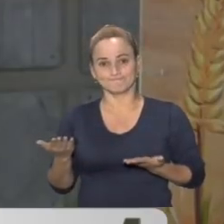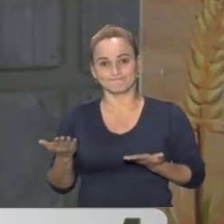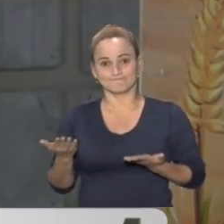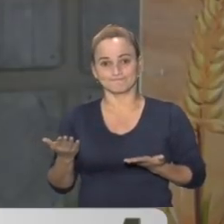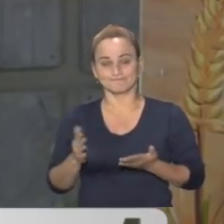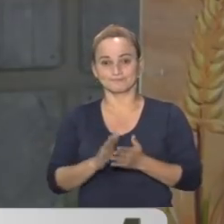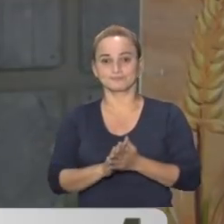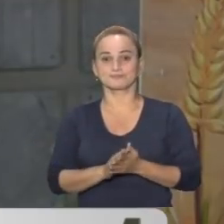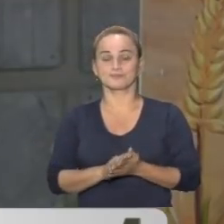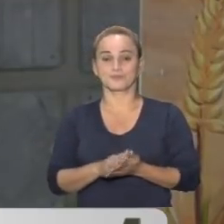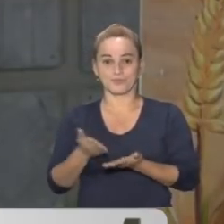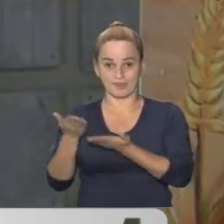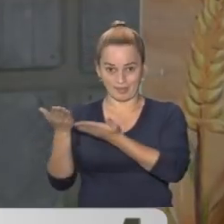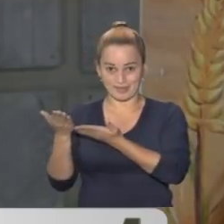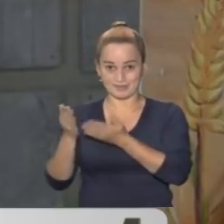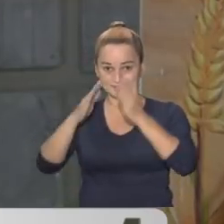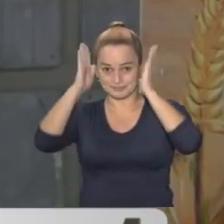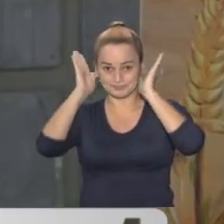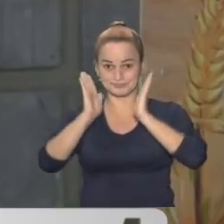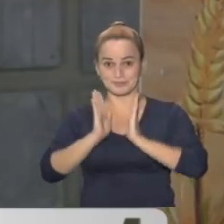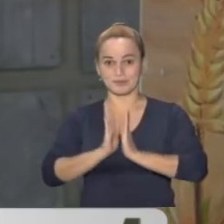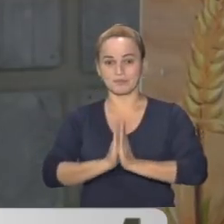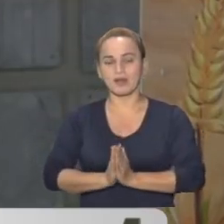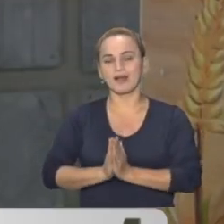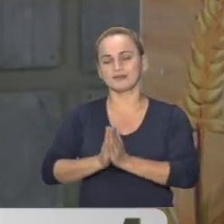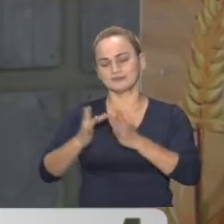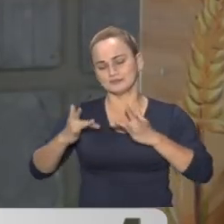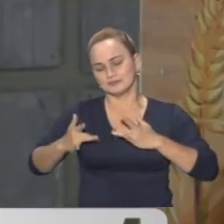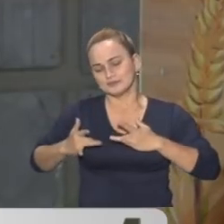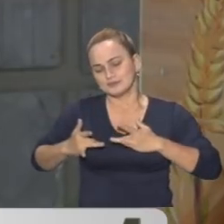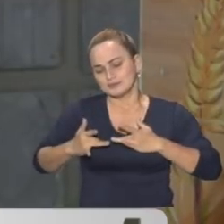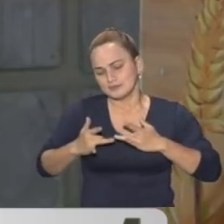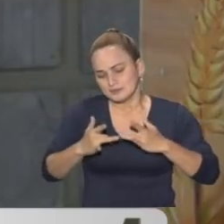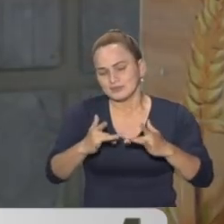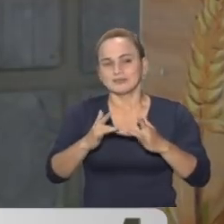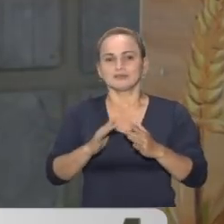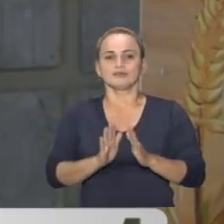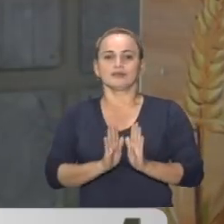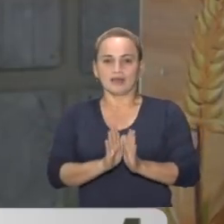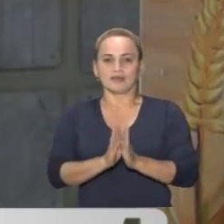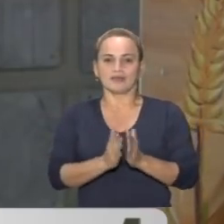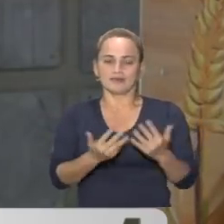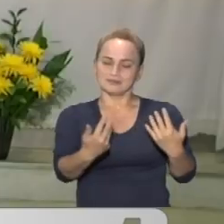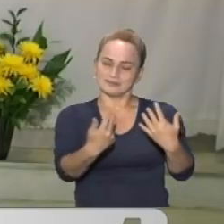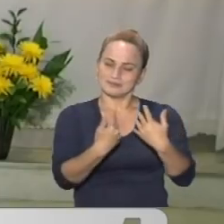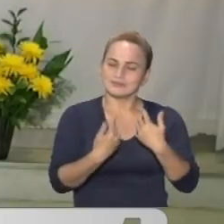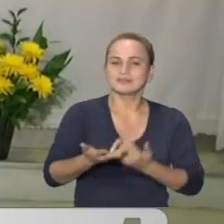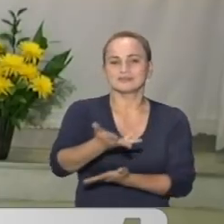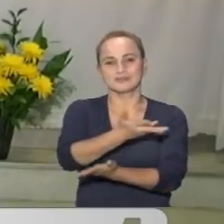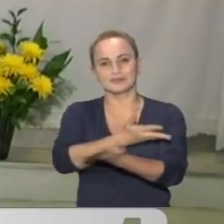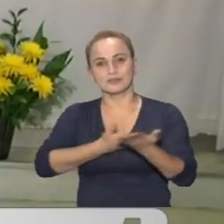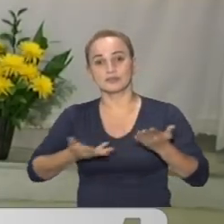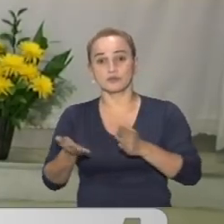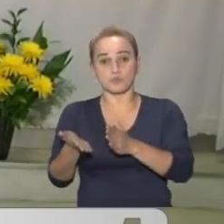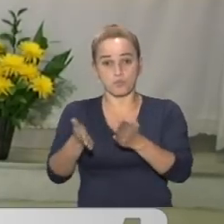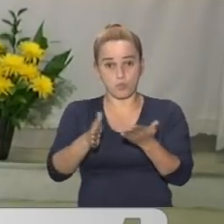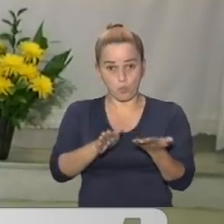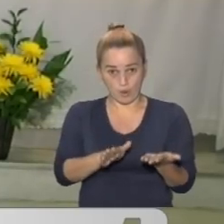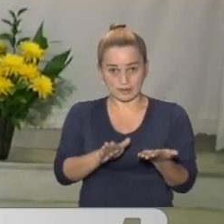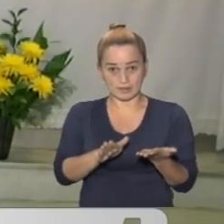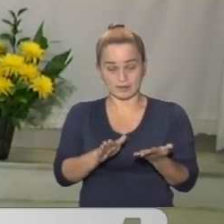esta formación y esta espiritualidad, ella nos la enseñó. Después de su muerte